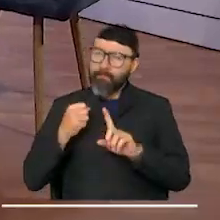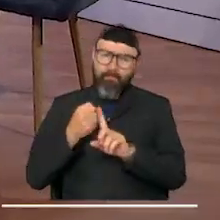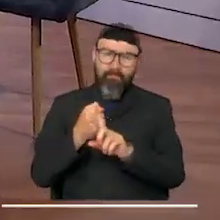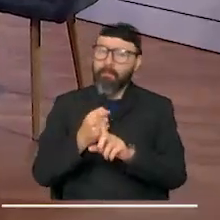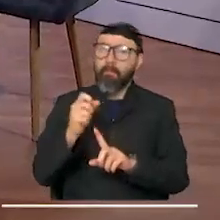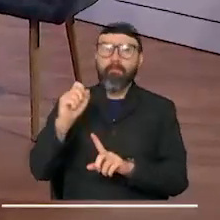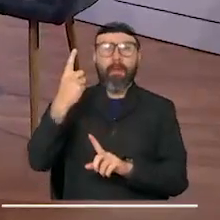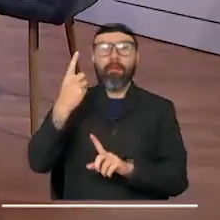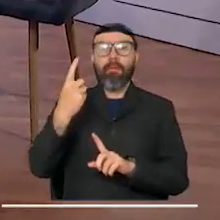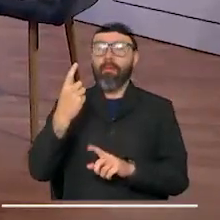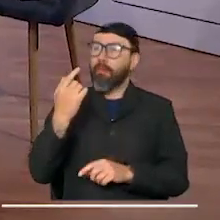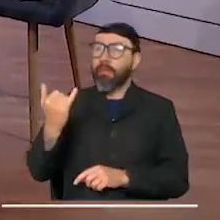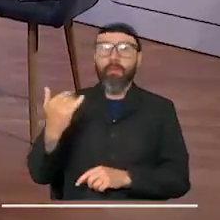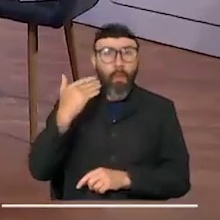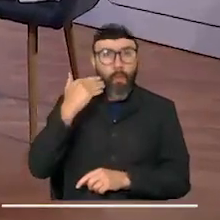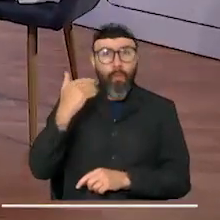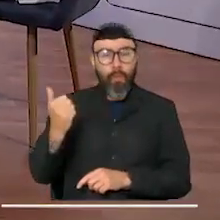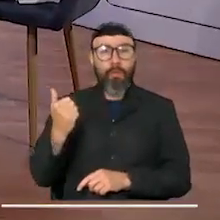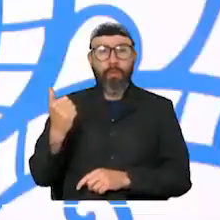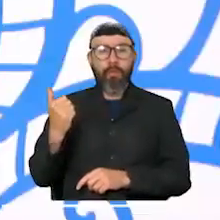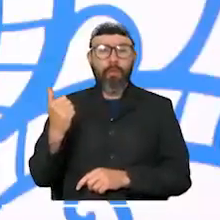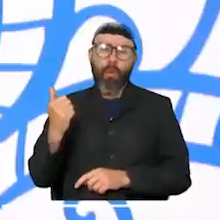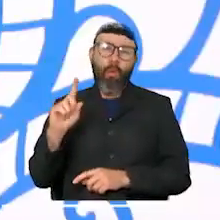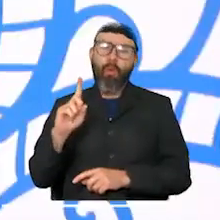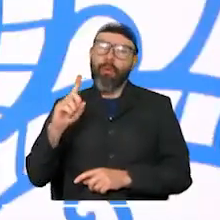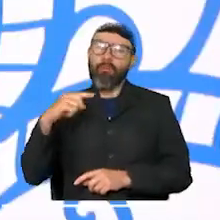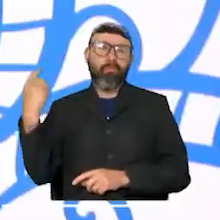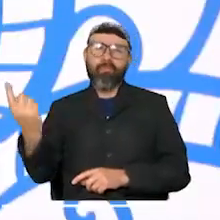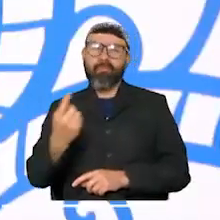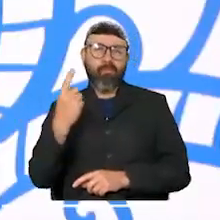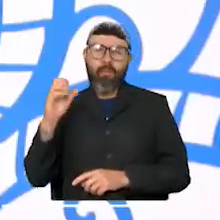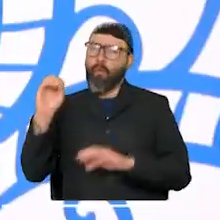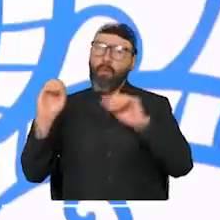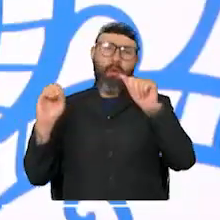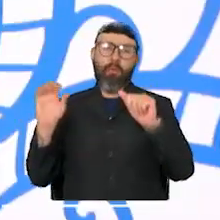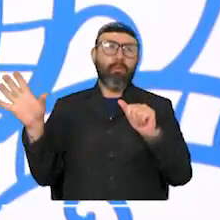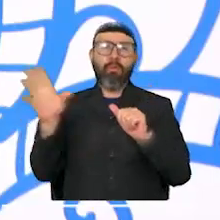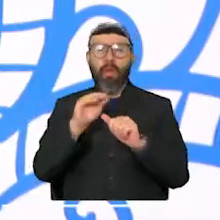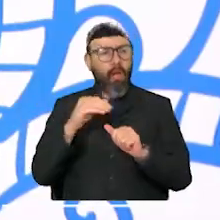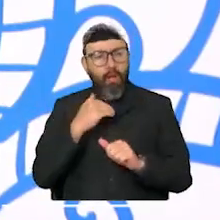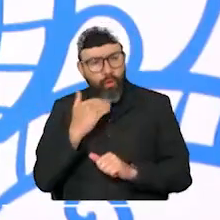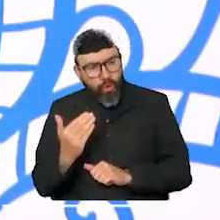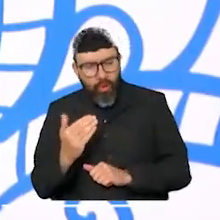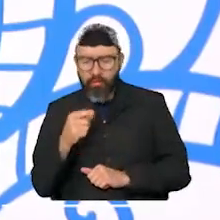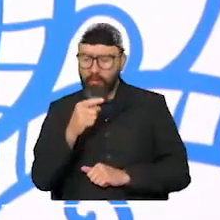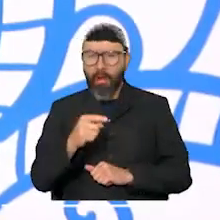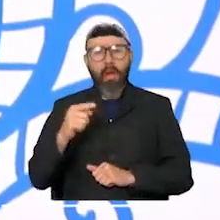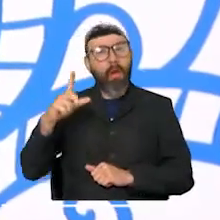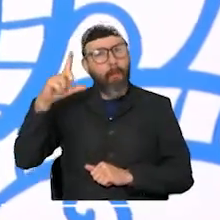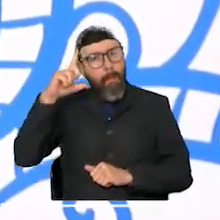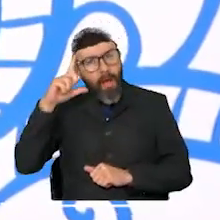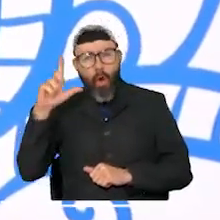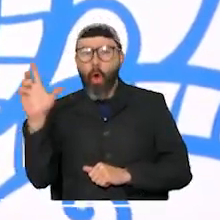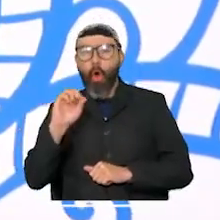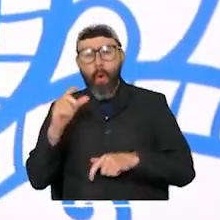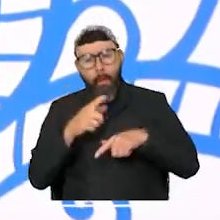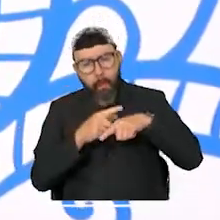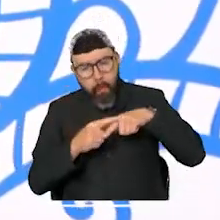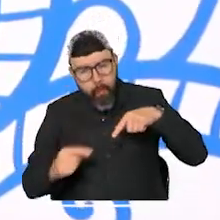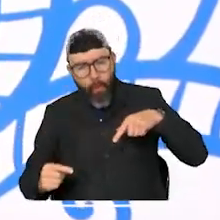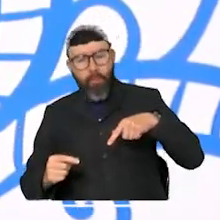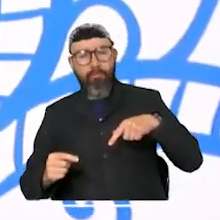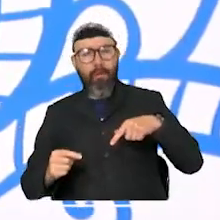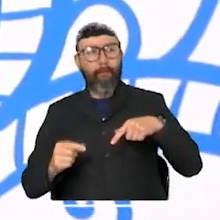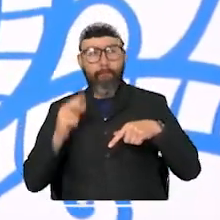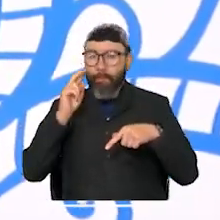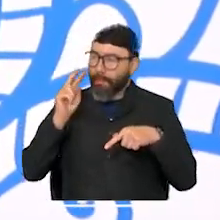en que las mujeres no en general los la sociedad nos habla diferenciar entre vulva y vagina yo aquí traje la vulva